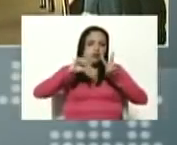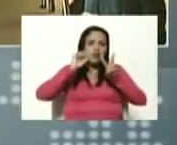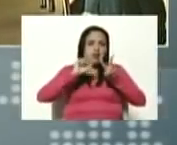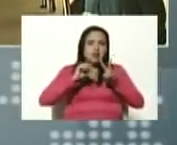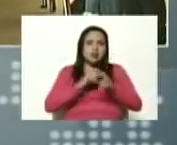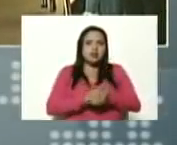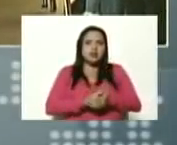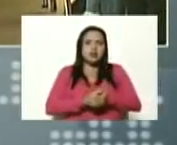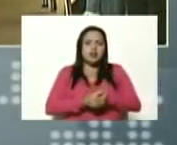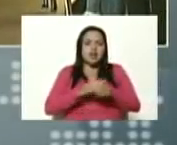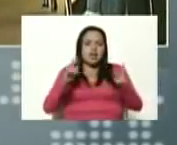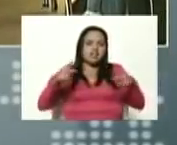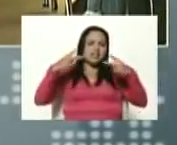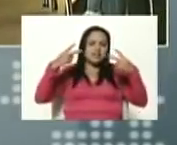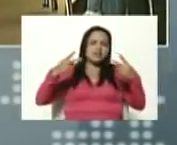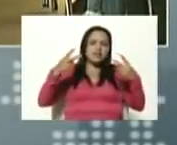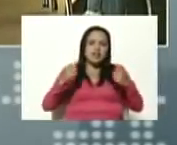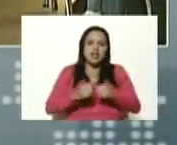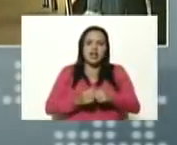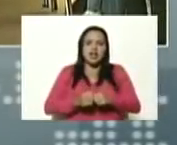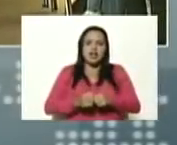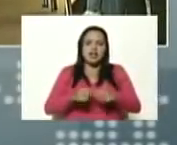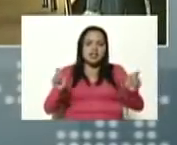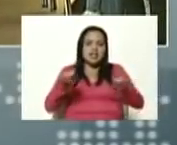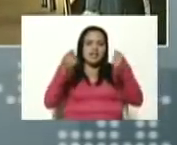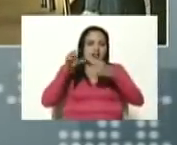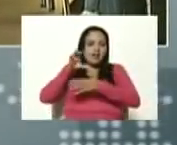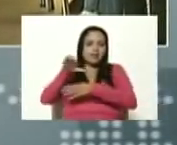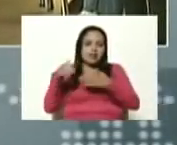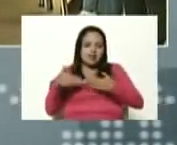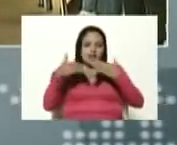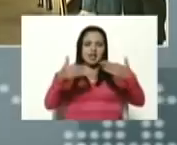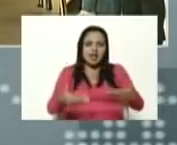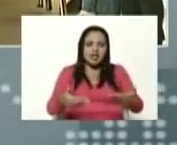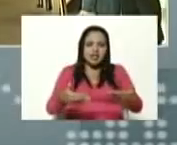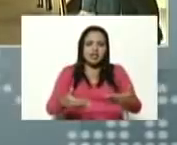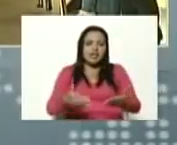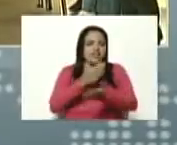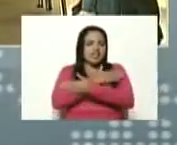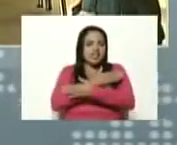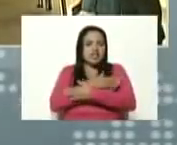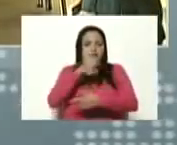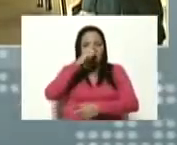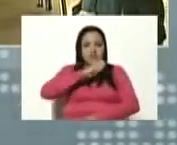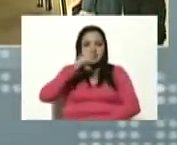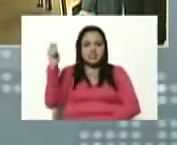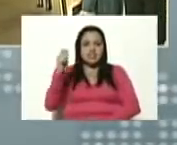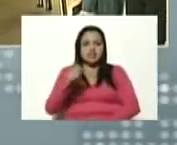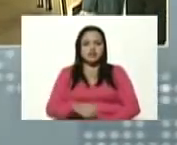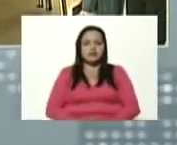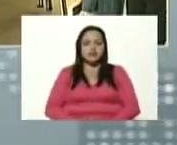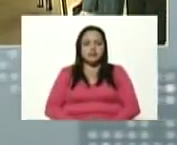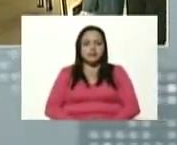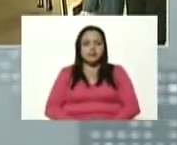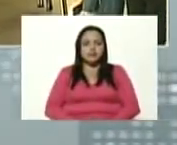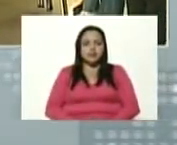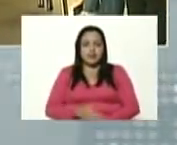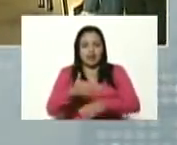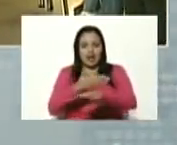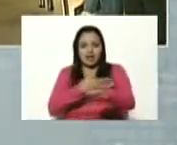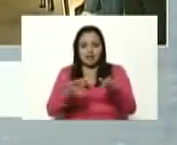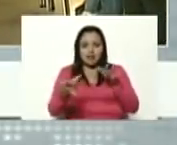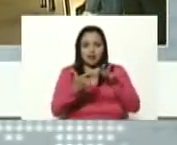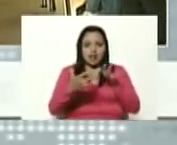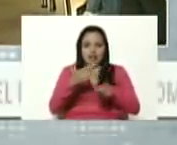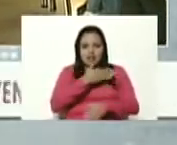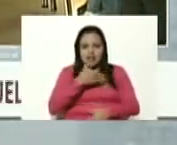a salvar la patria. Salieron adelante y bueno, los felicitamos en su cumpleaños, presidente. Bueno, presidente, antes de darle el pase,